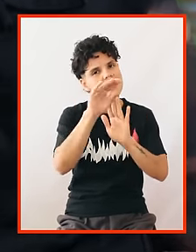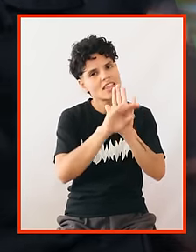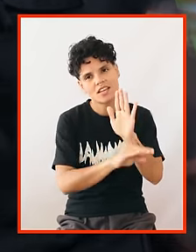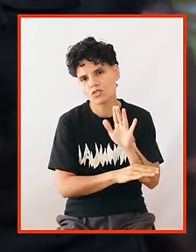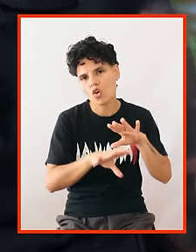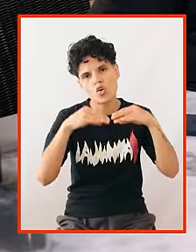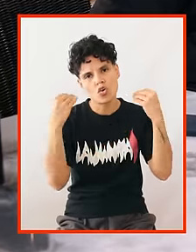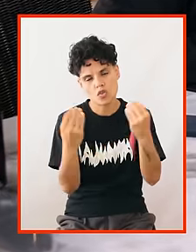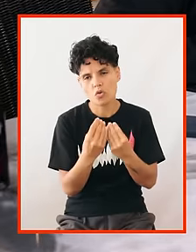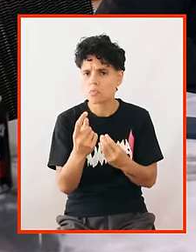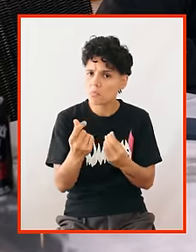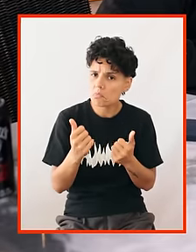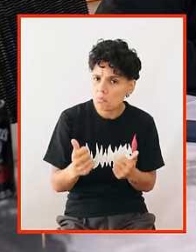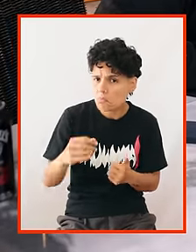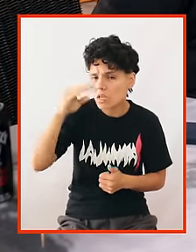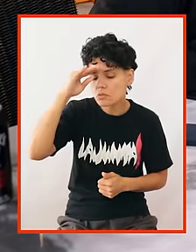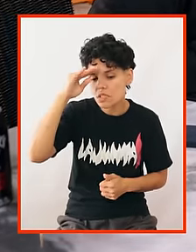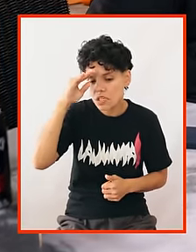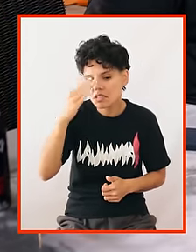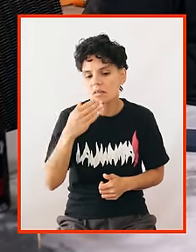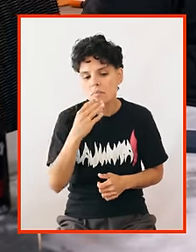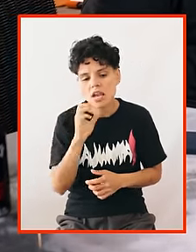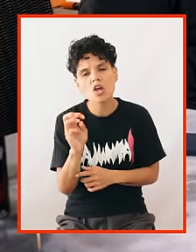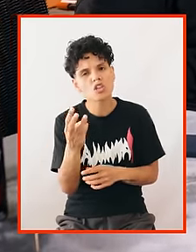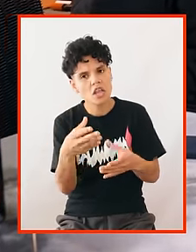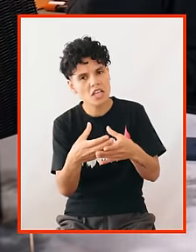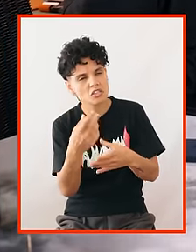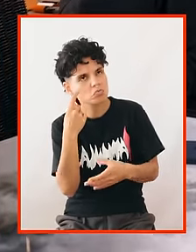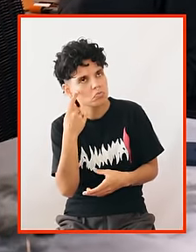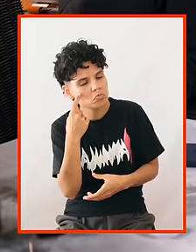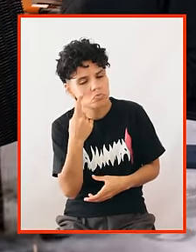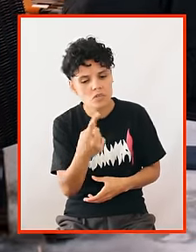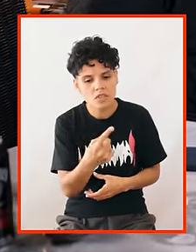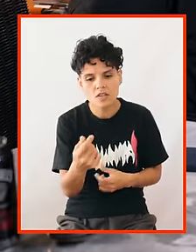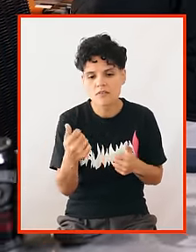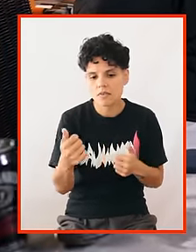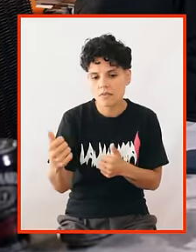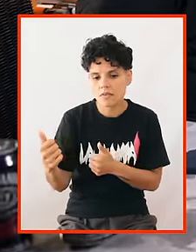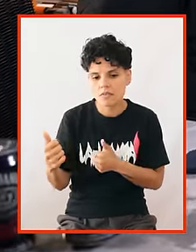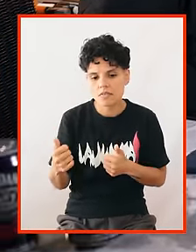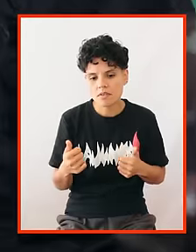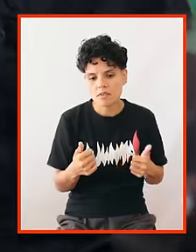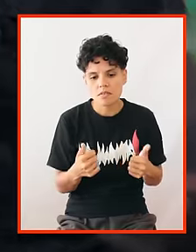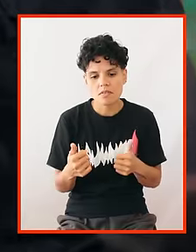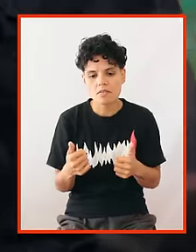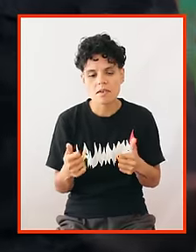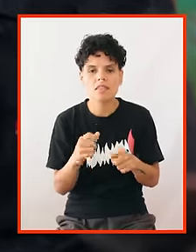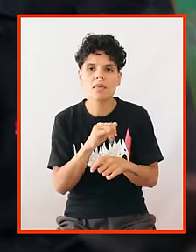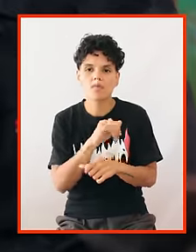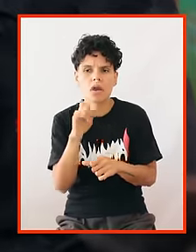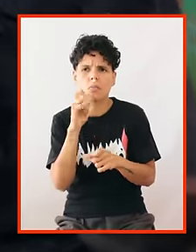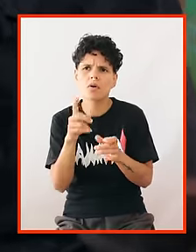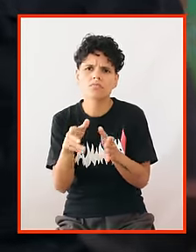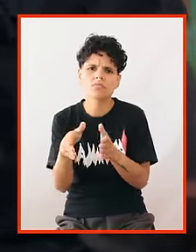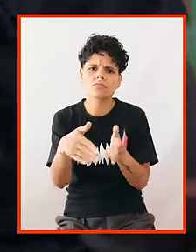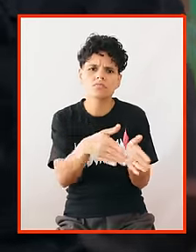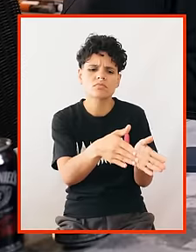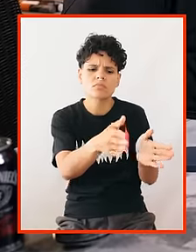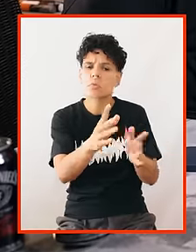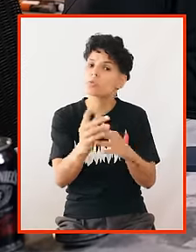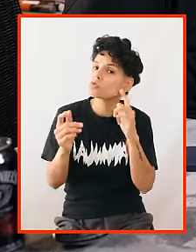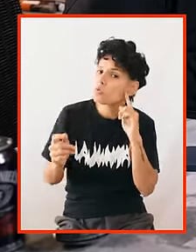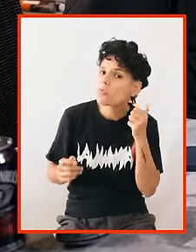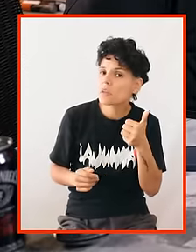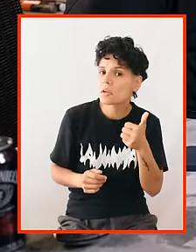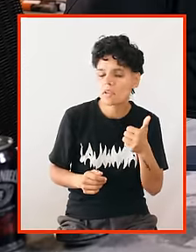una buena experiencia y nosotros escuchábamos ciertos discos de los tres y decíamos, suenan bien. Después cachamos que estaban producidos por otra persona. Pero encontramos que sonaban bien